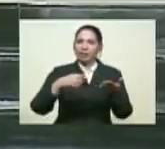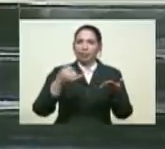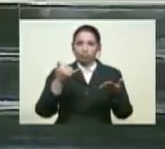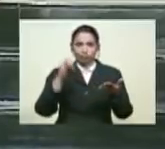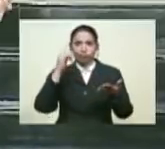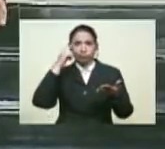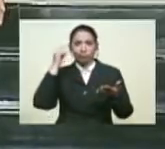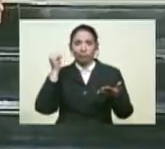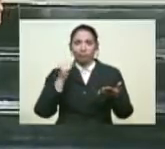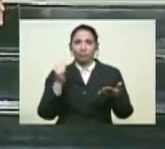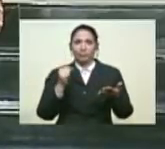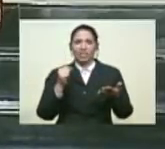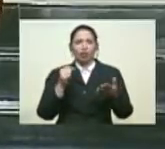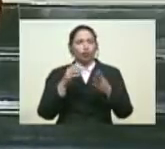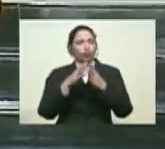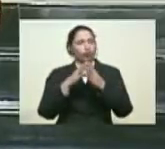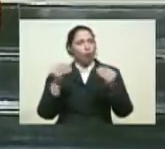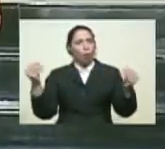En todas las batallas